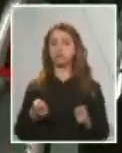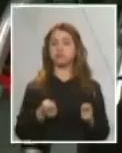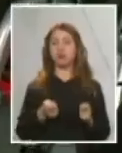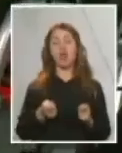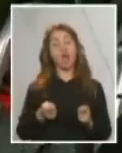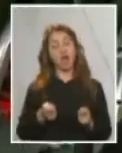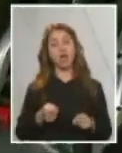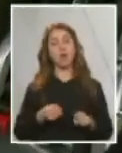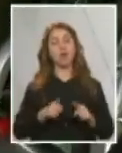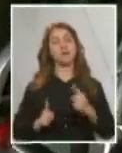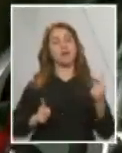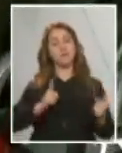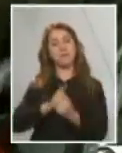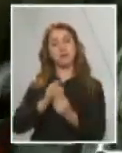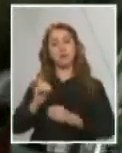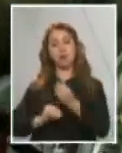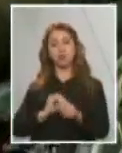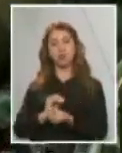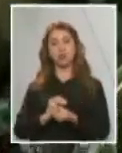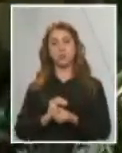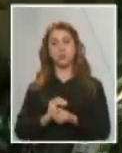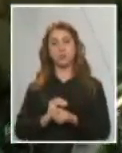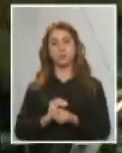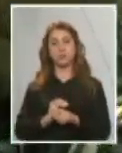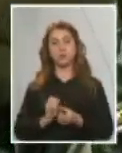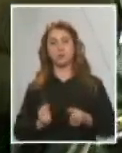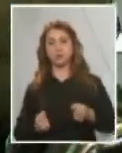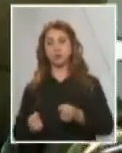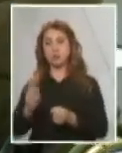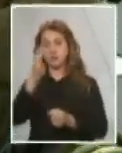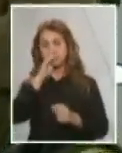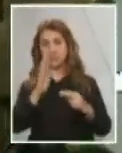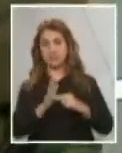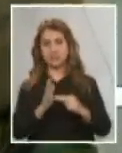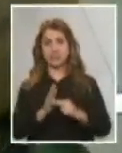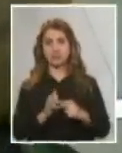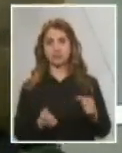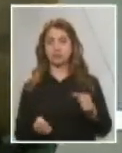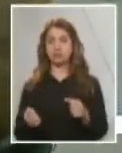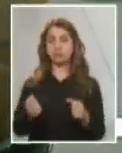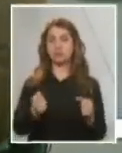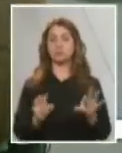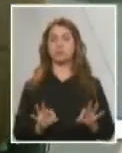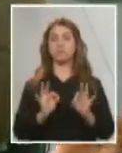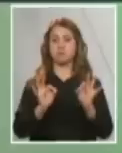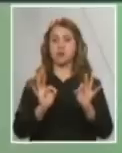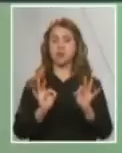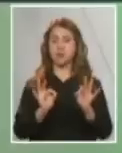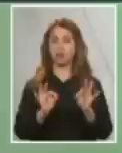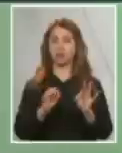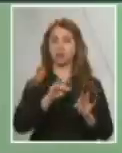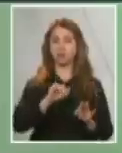que les permite desplazarse, pero no con electricidad, sino que de manera manual. Perfecto. Jacqueline,